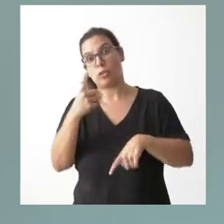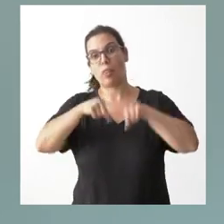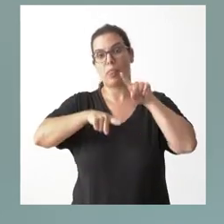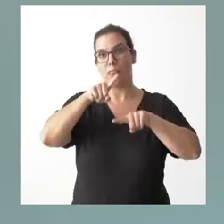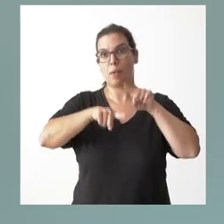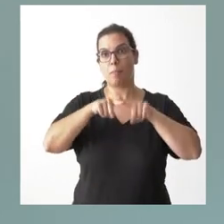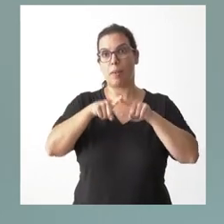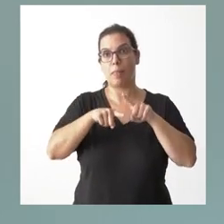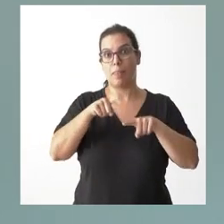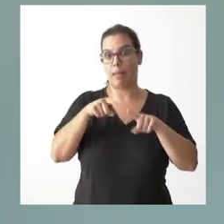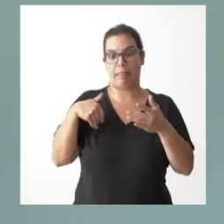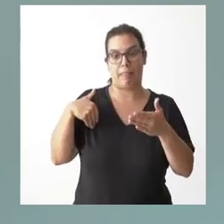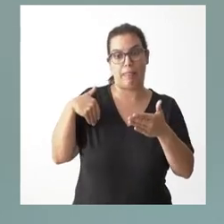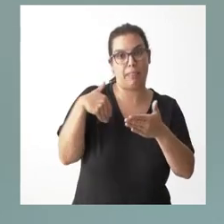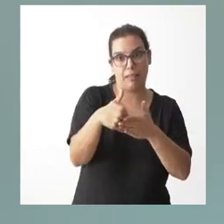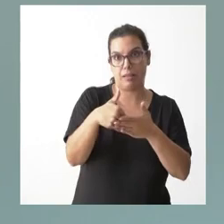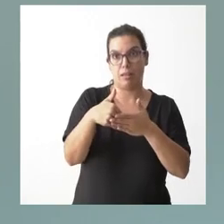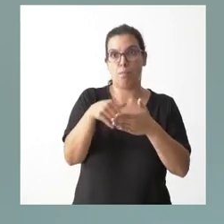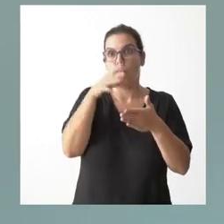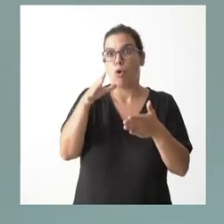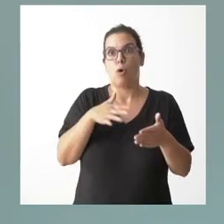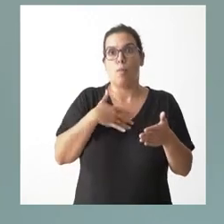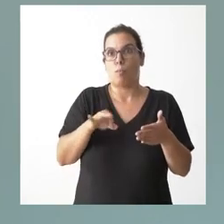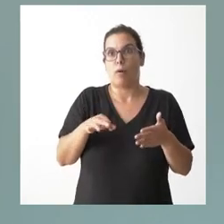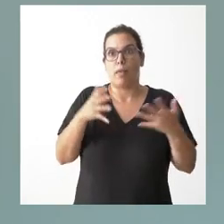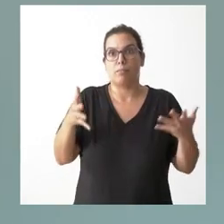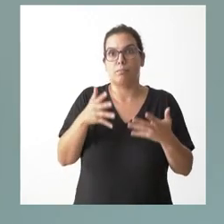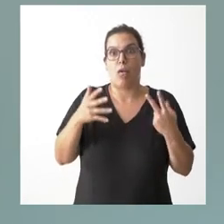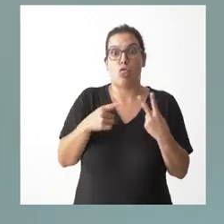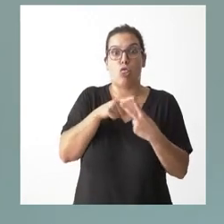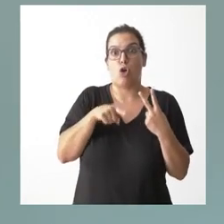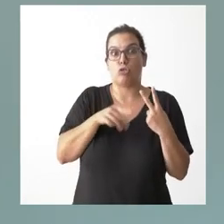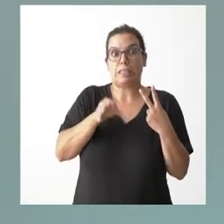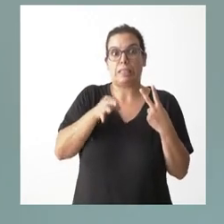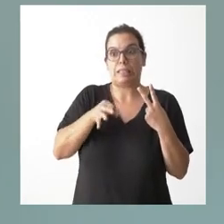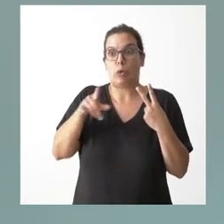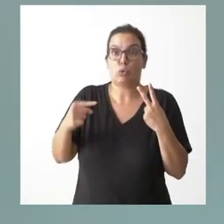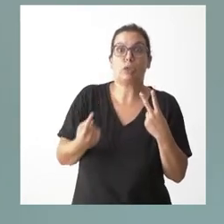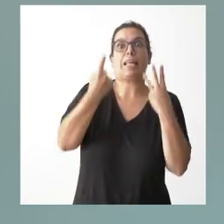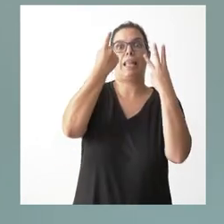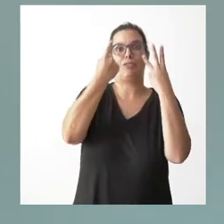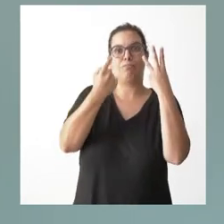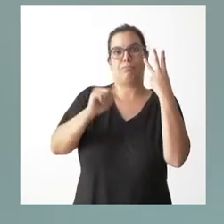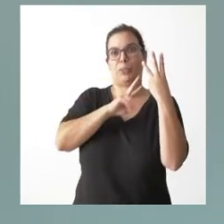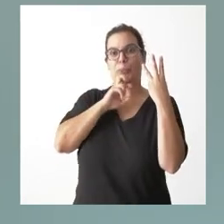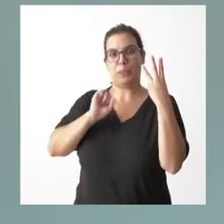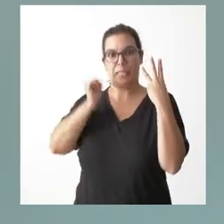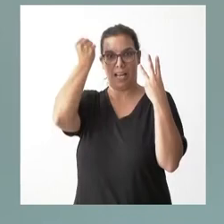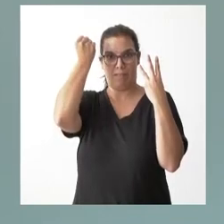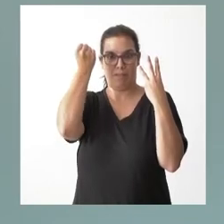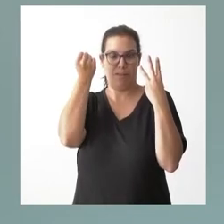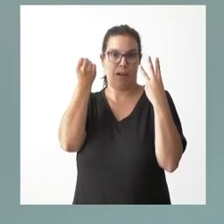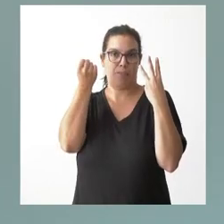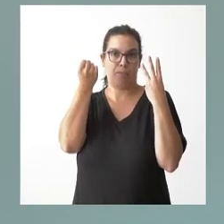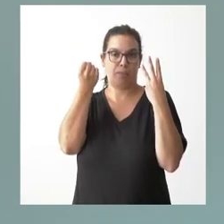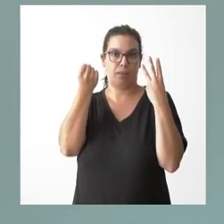se cierran en el último momento, porque a lo mejor actualmente hay dos niños y se matricula un tercero y se mantiene ese aula cuando comienza el